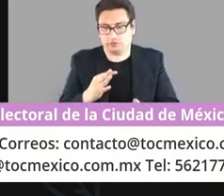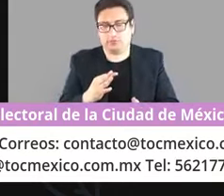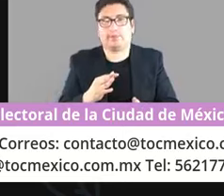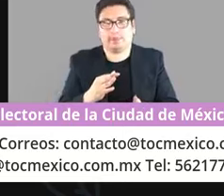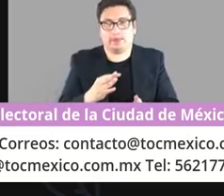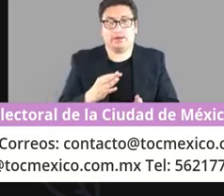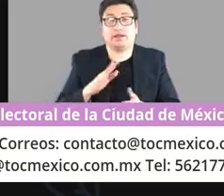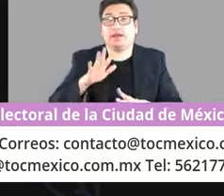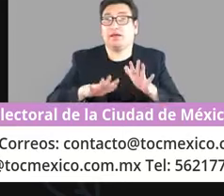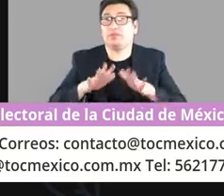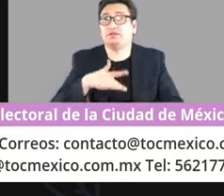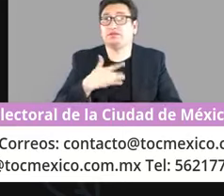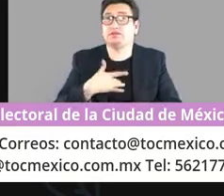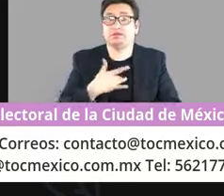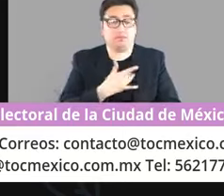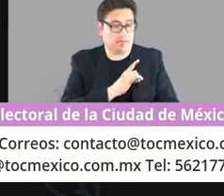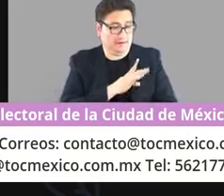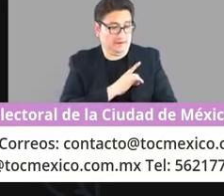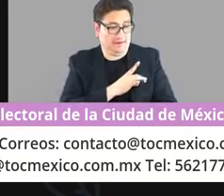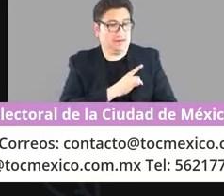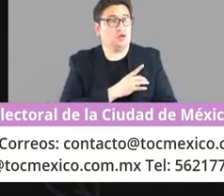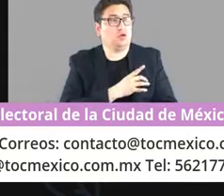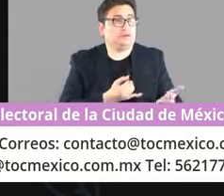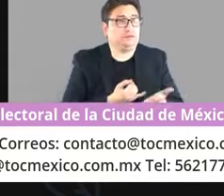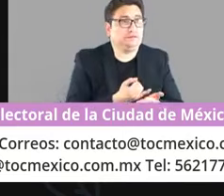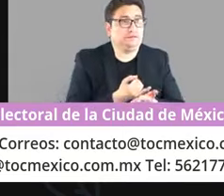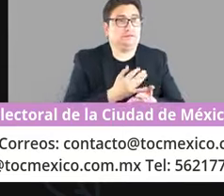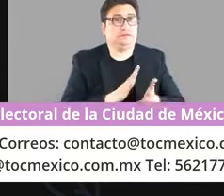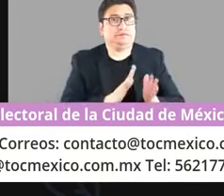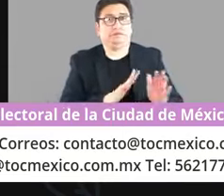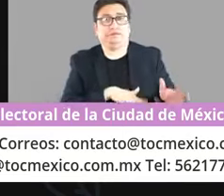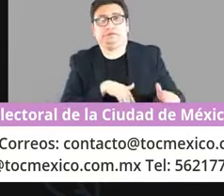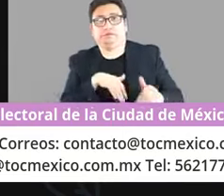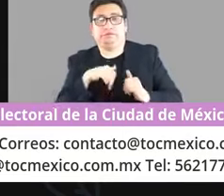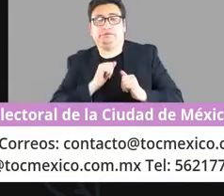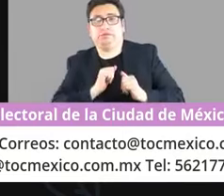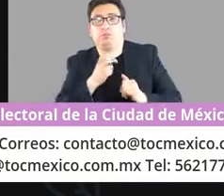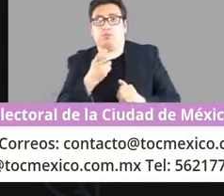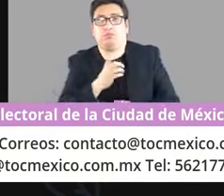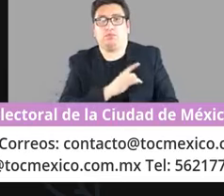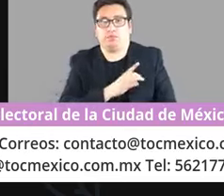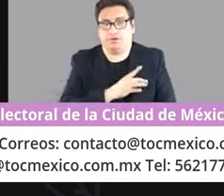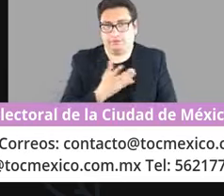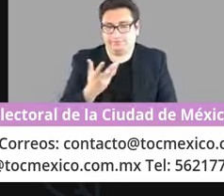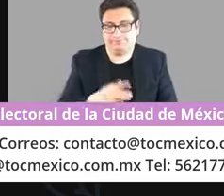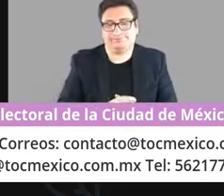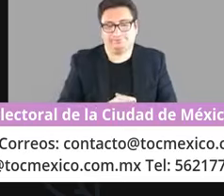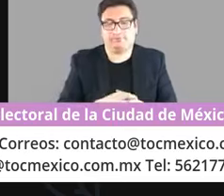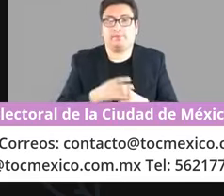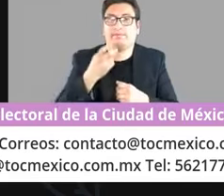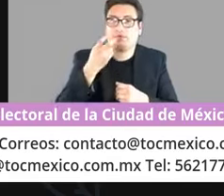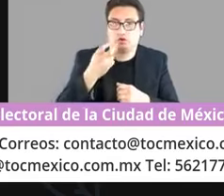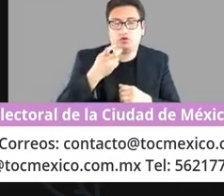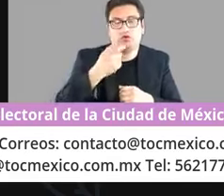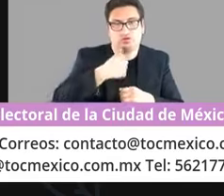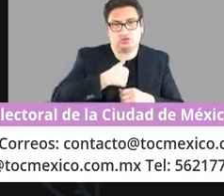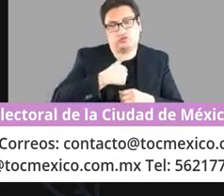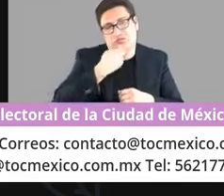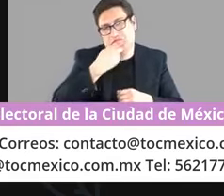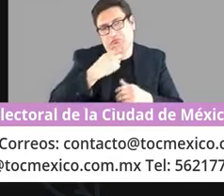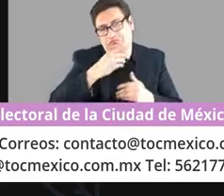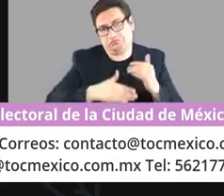miedo. Entonces, dejamos de hacer muchas cosas por ese tema, ¿no? Entonces, con eso yo cerraría y